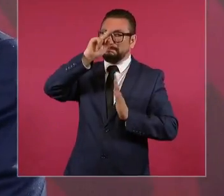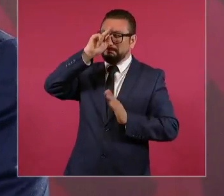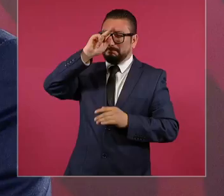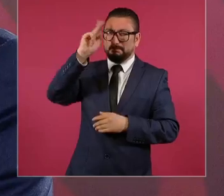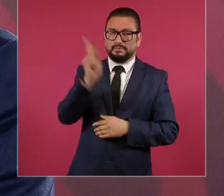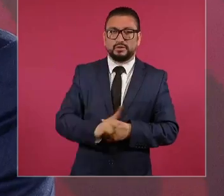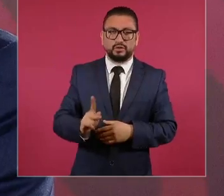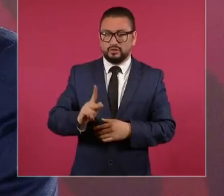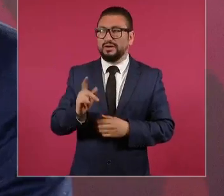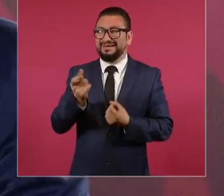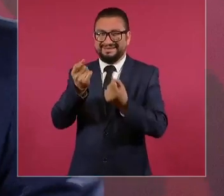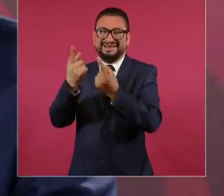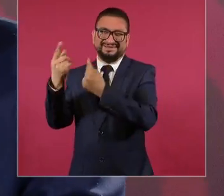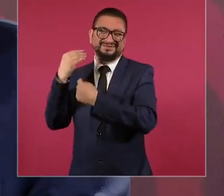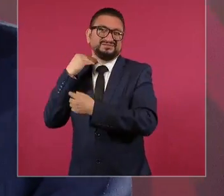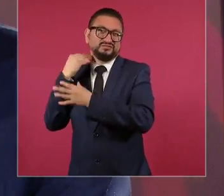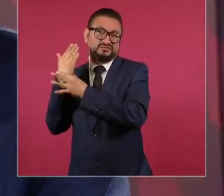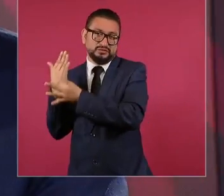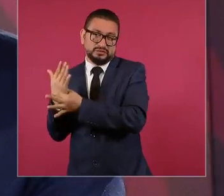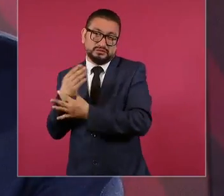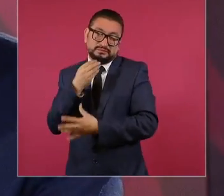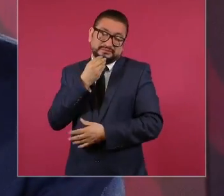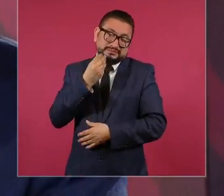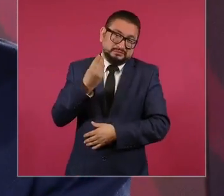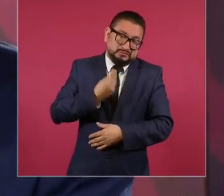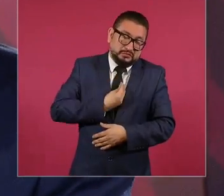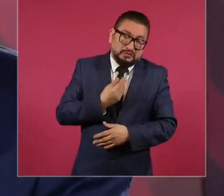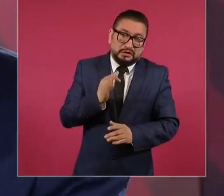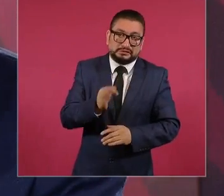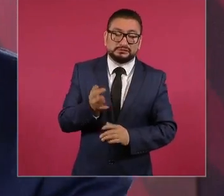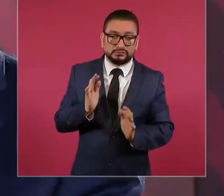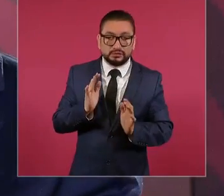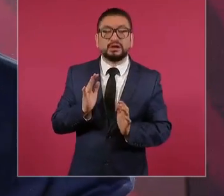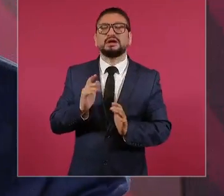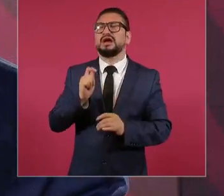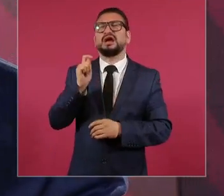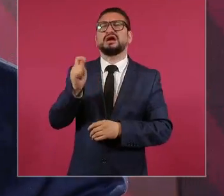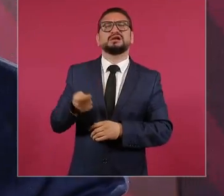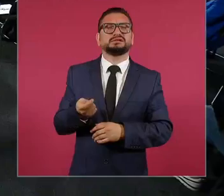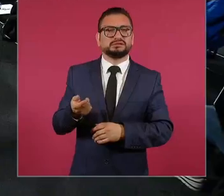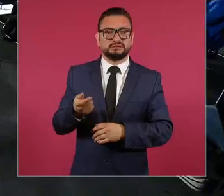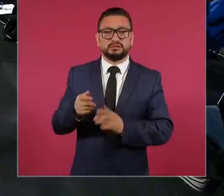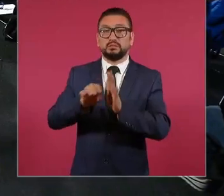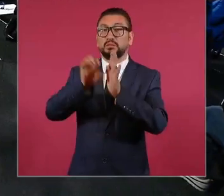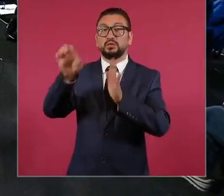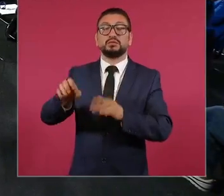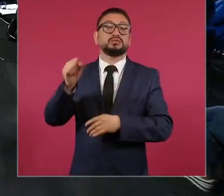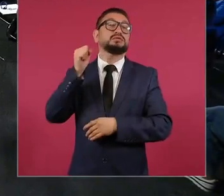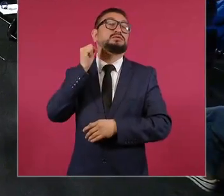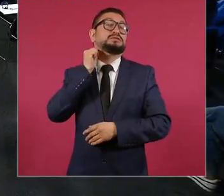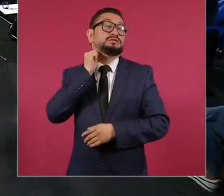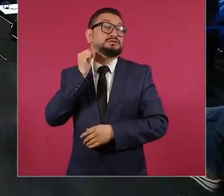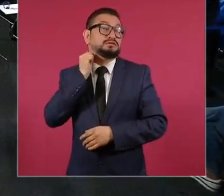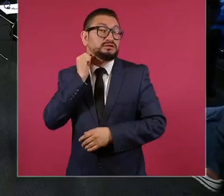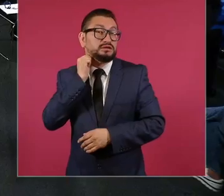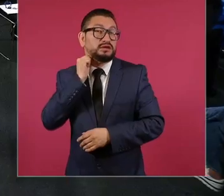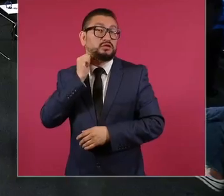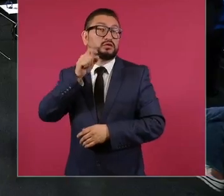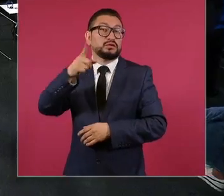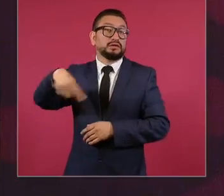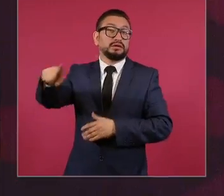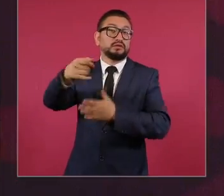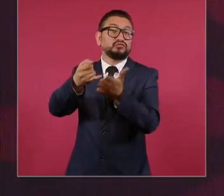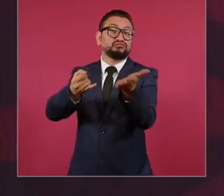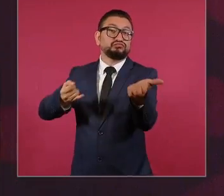abogados, aceptando sin conceder, de que los senadores decidan.